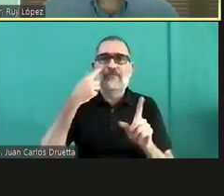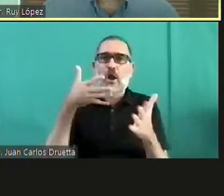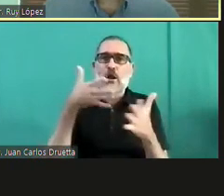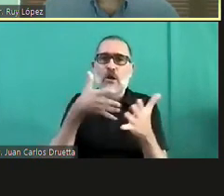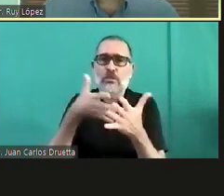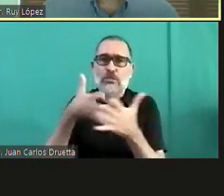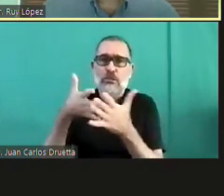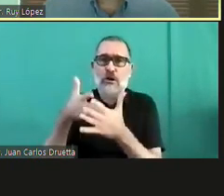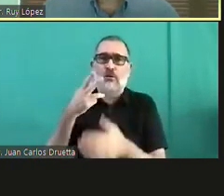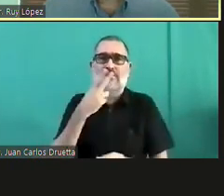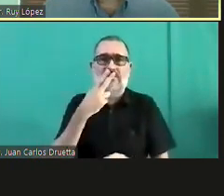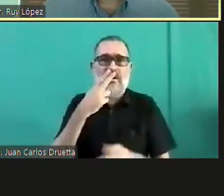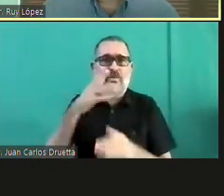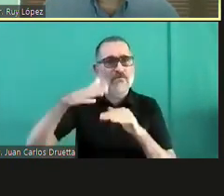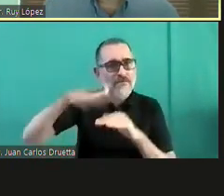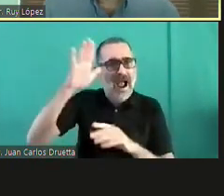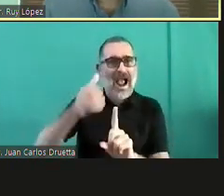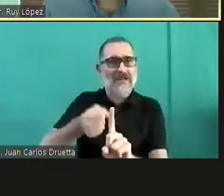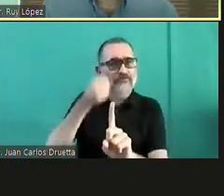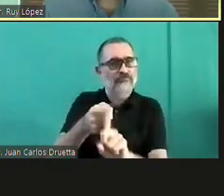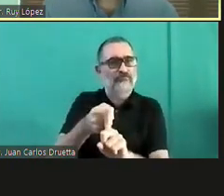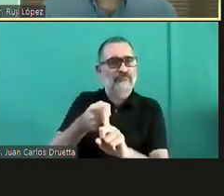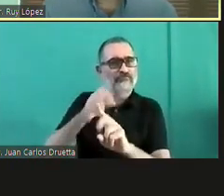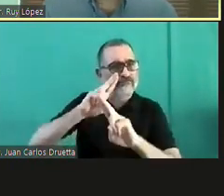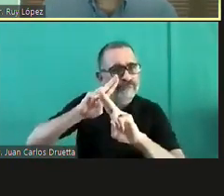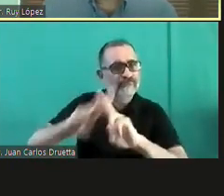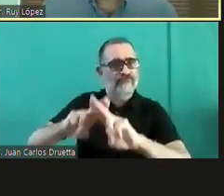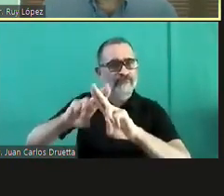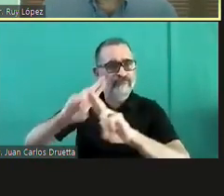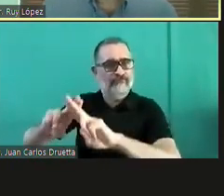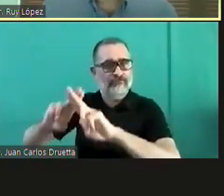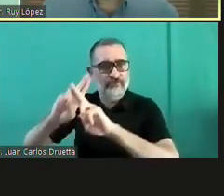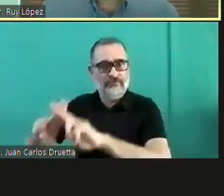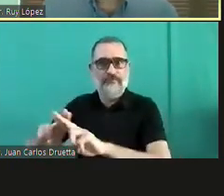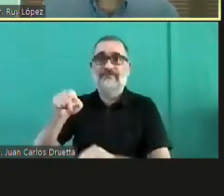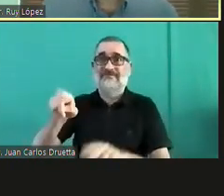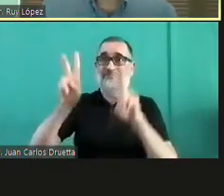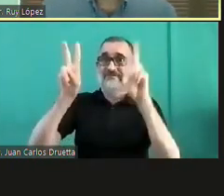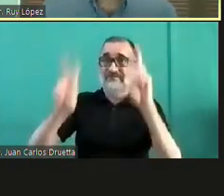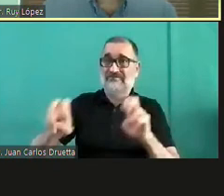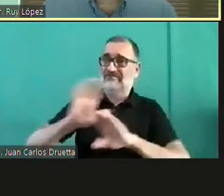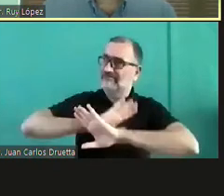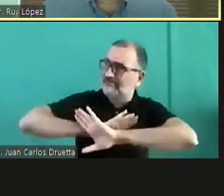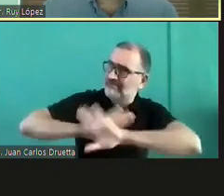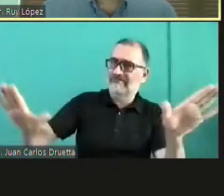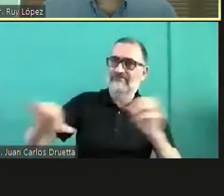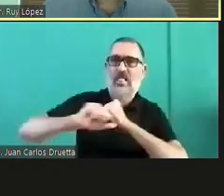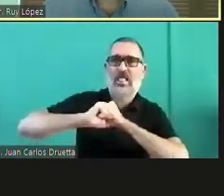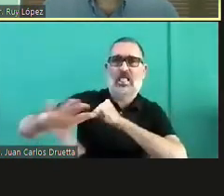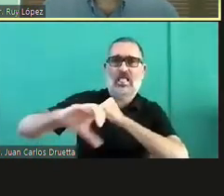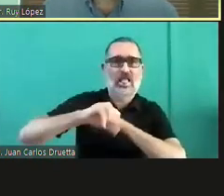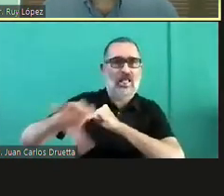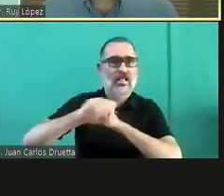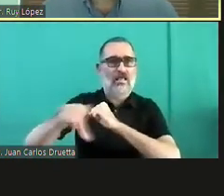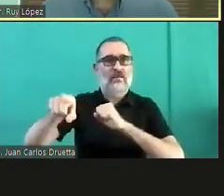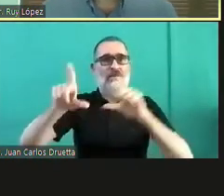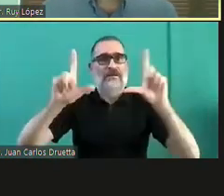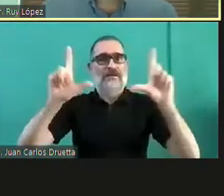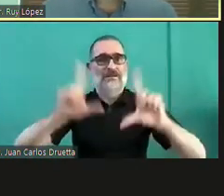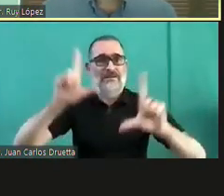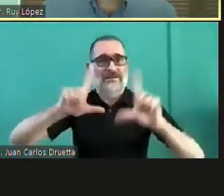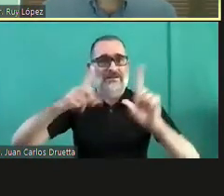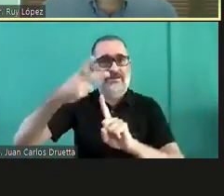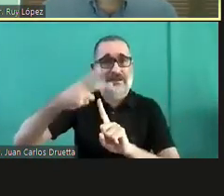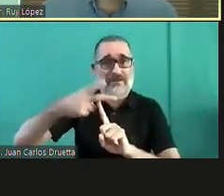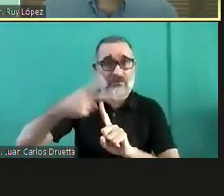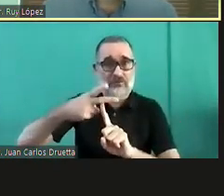productos de tabaco donde también además se incluyó mensajes relativos a kobe y el impacto de tabaquismo